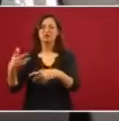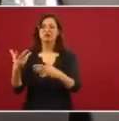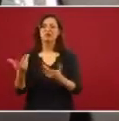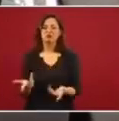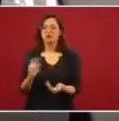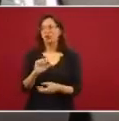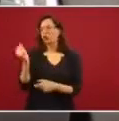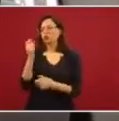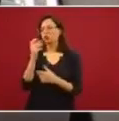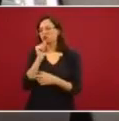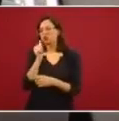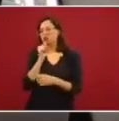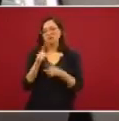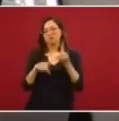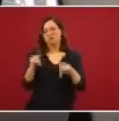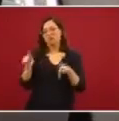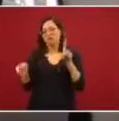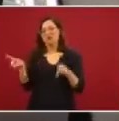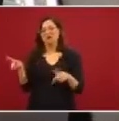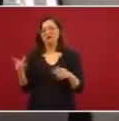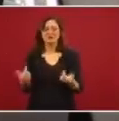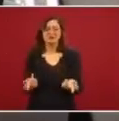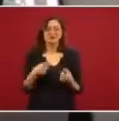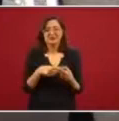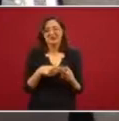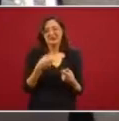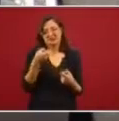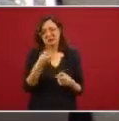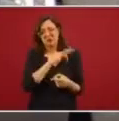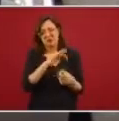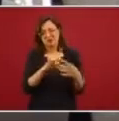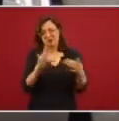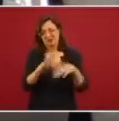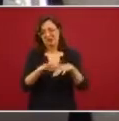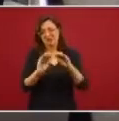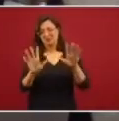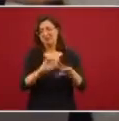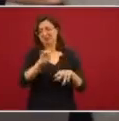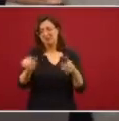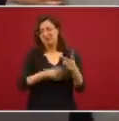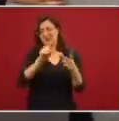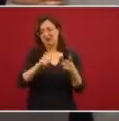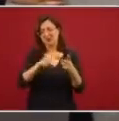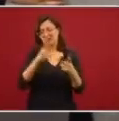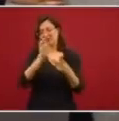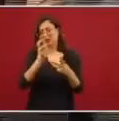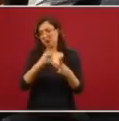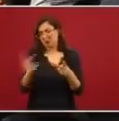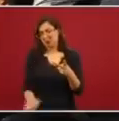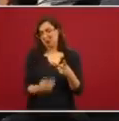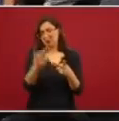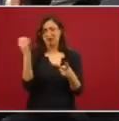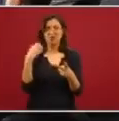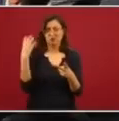donde todavía no es este caso me gustaría mucho y ahorita le hago otra pregunta también que tiene que ver con algunos otros eventos masivos próximo como